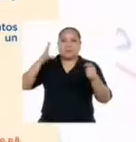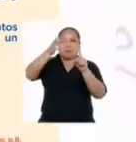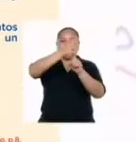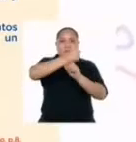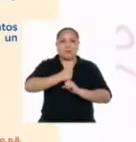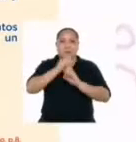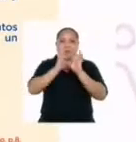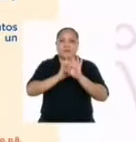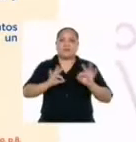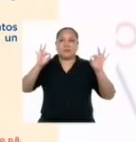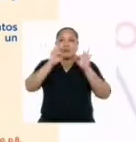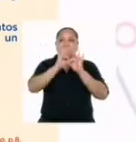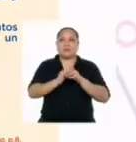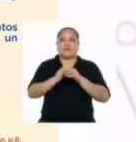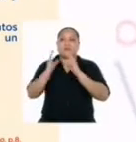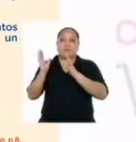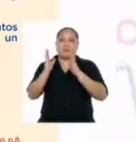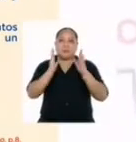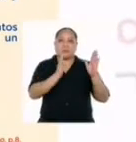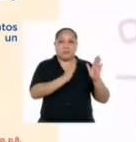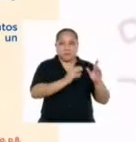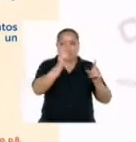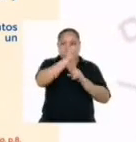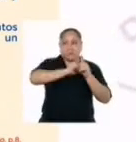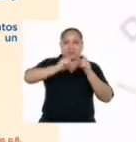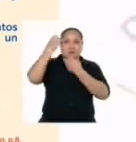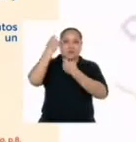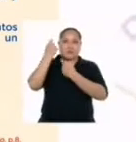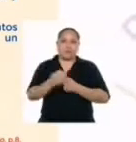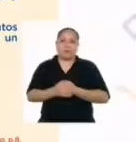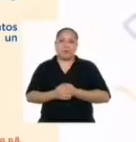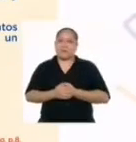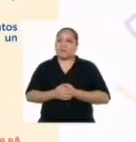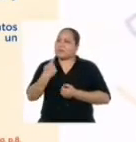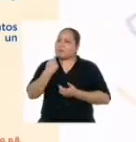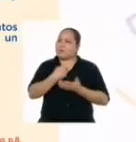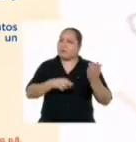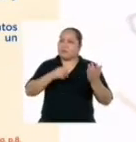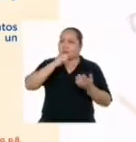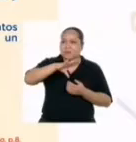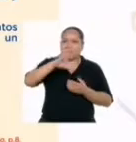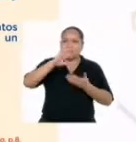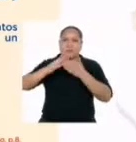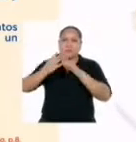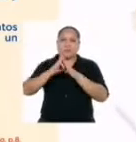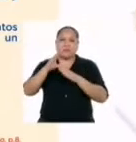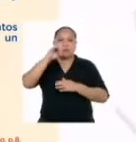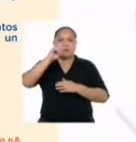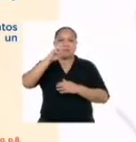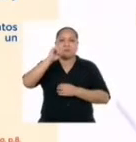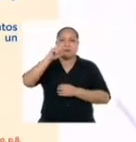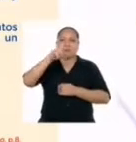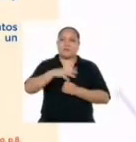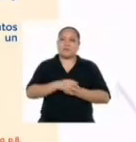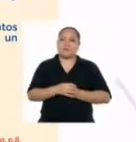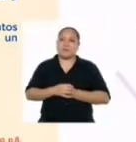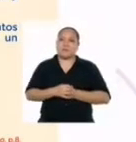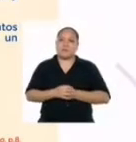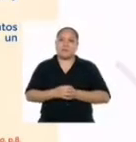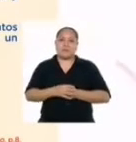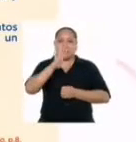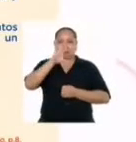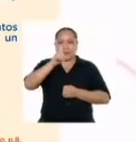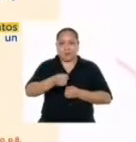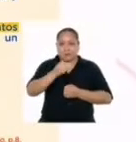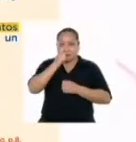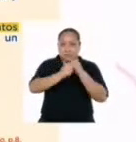importante grado de organización social y económica. ¿Qué se afirma sobre la población de Caral? Que desde hace